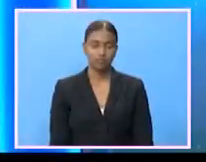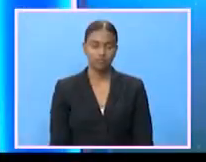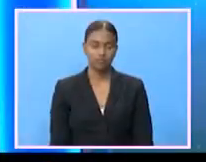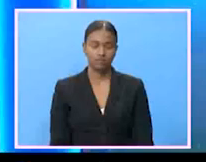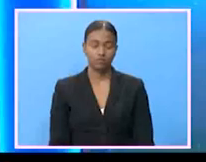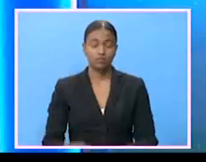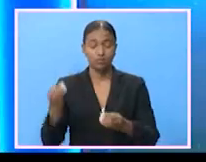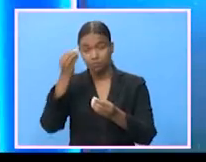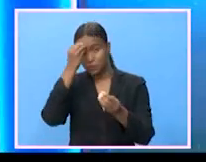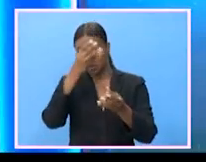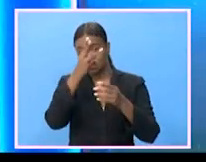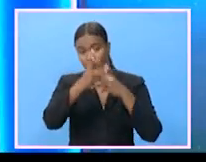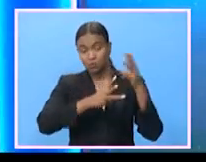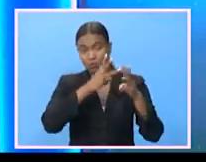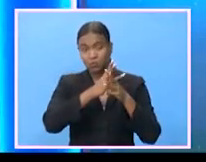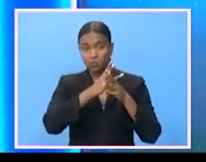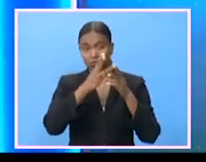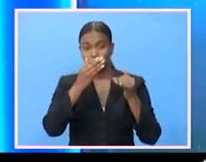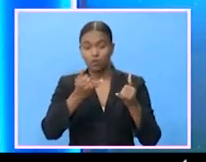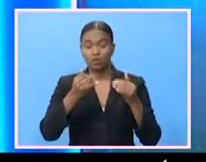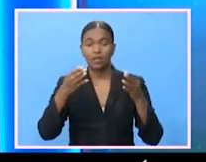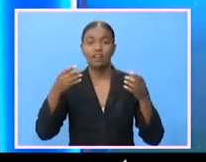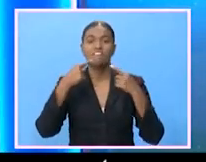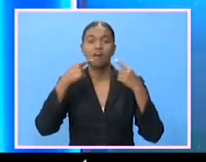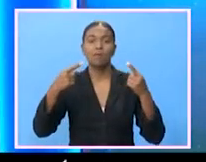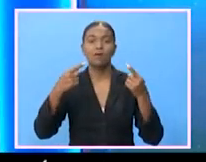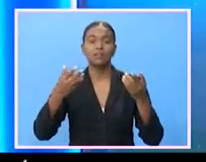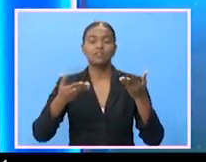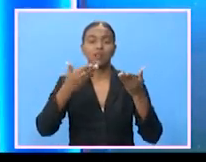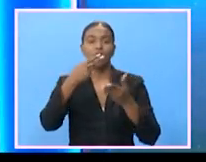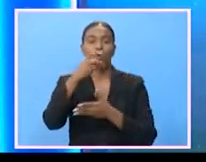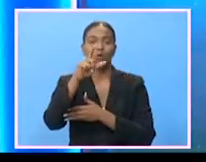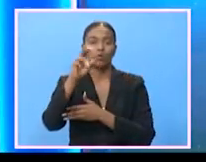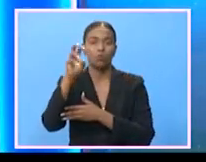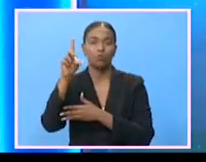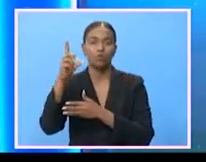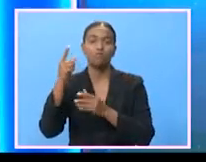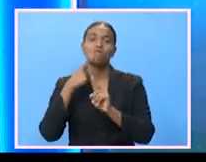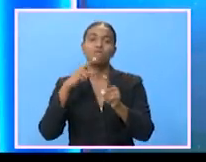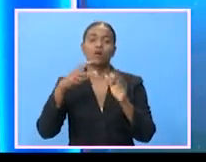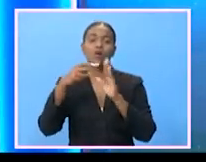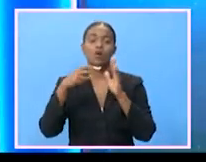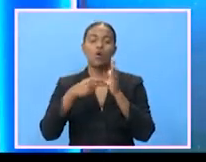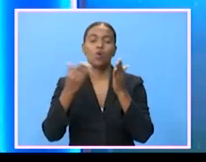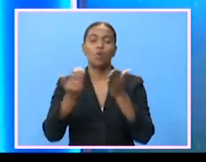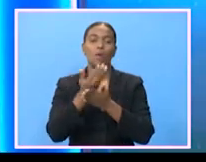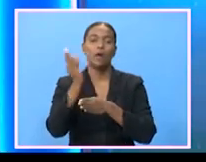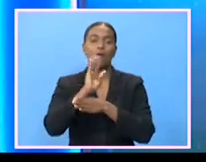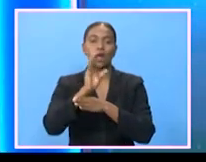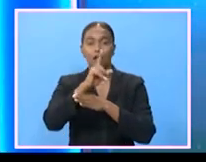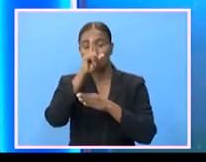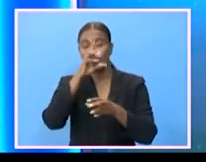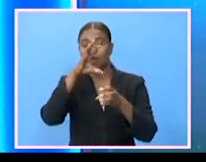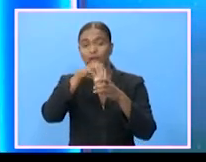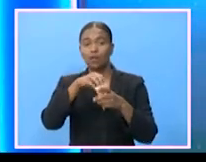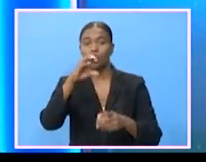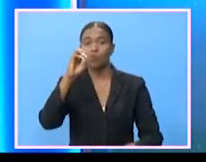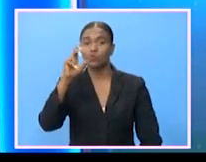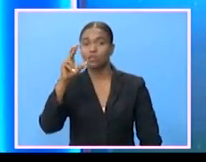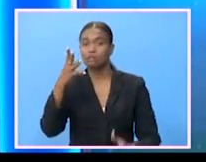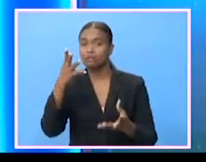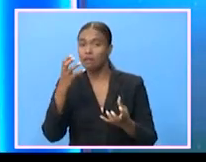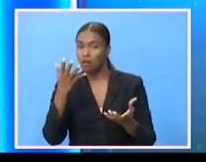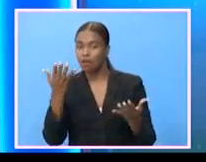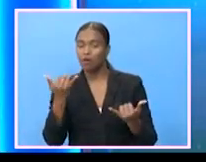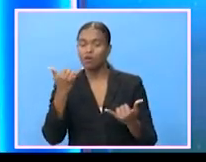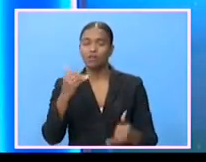Las informaciones del mundo del arte. La Academia de Hollywood informa las nuevas reglas para las películas aspirantes al premio Oscar. Solange